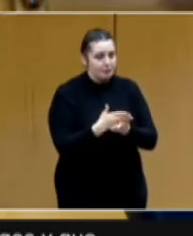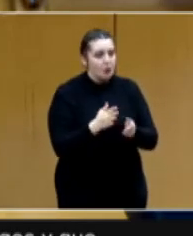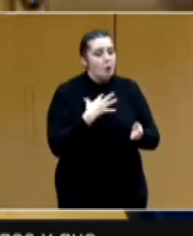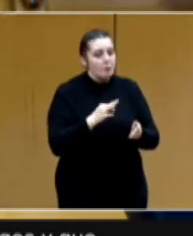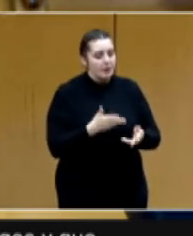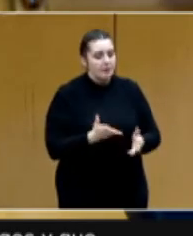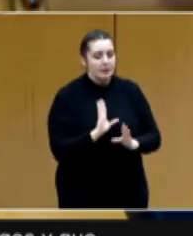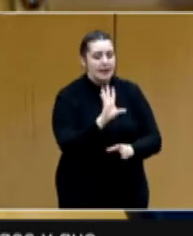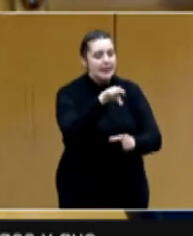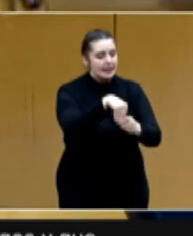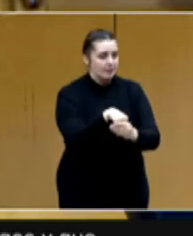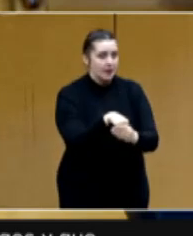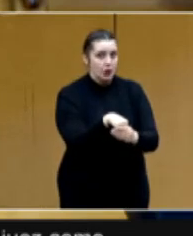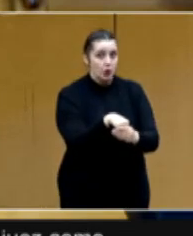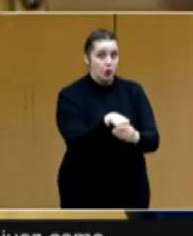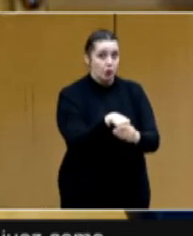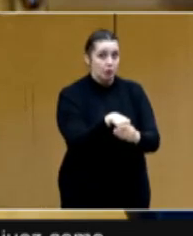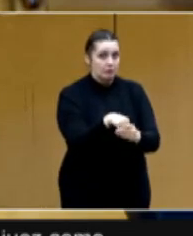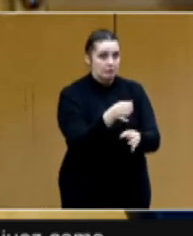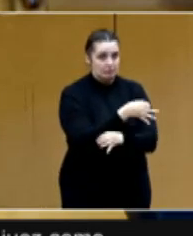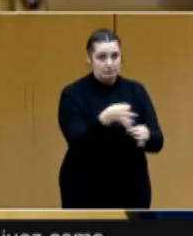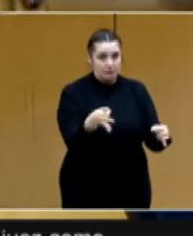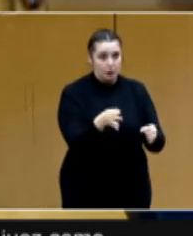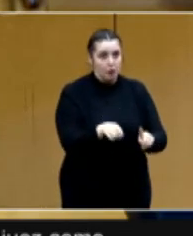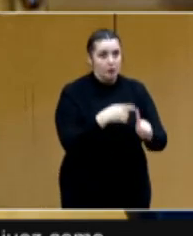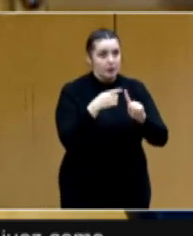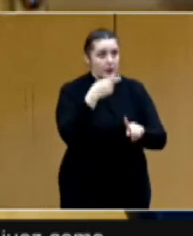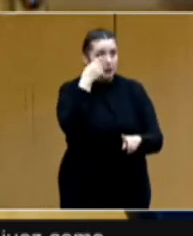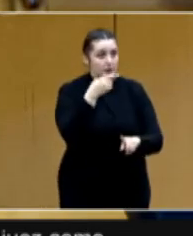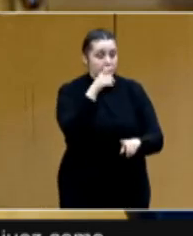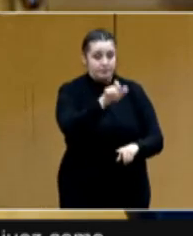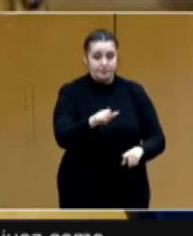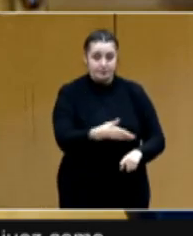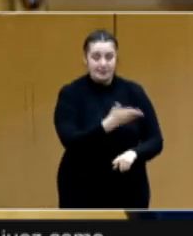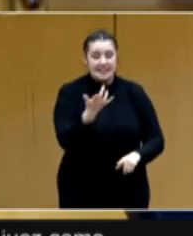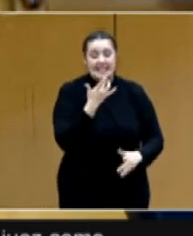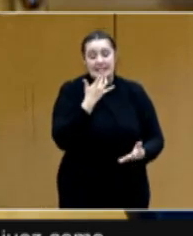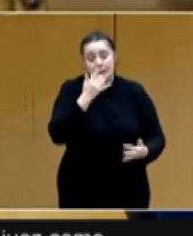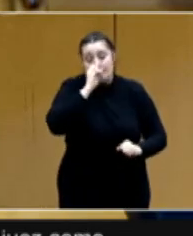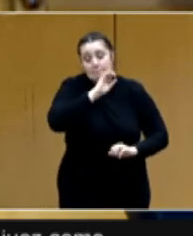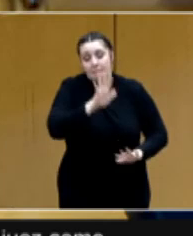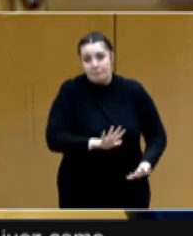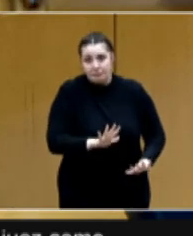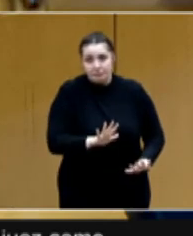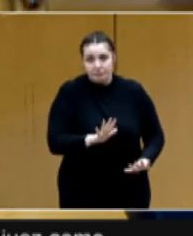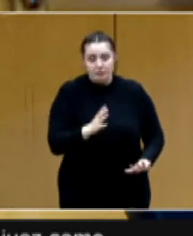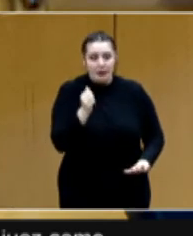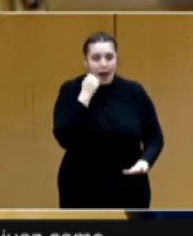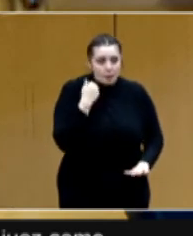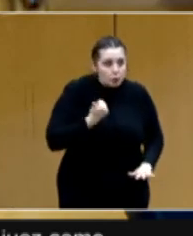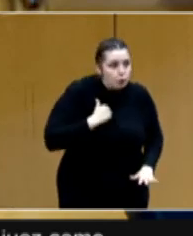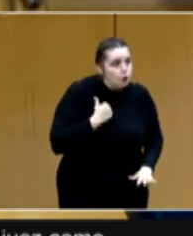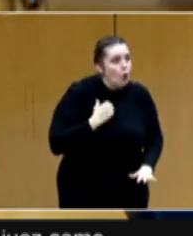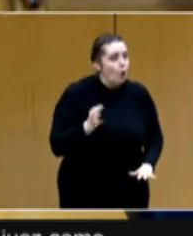intervención oportuna en favor de los intereses de aquella persona si es que se ha manifestado algún tipo de abuso o influencia